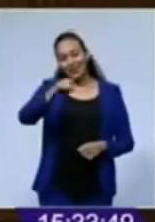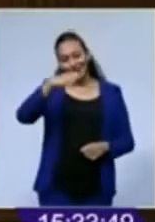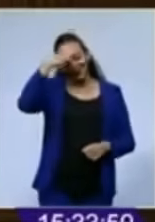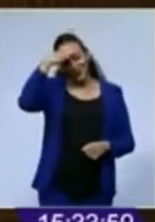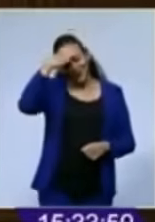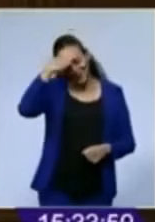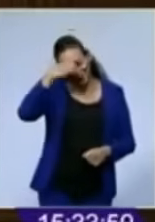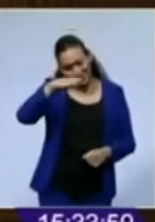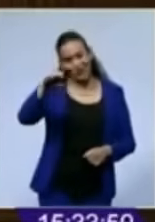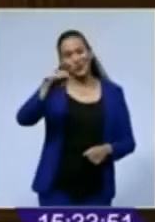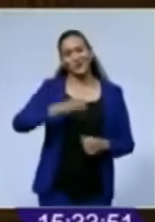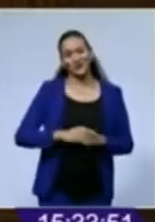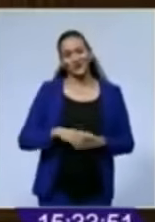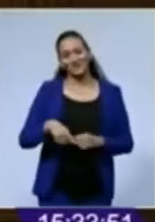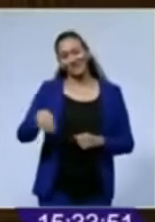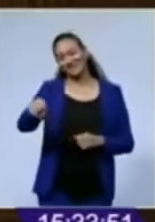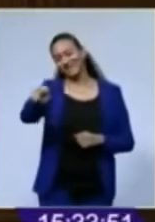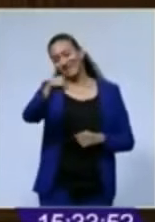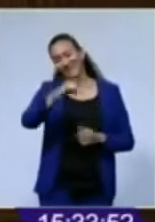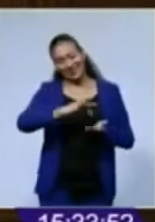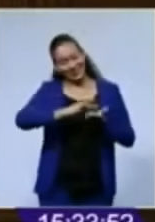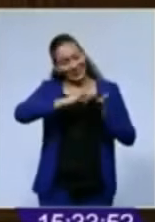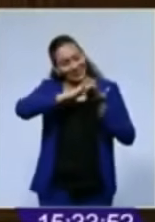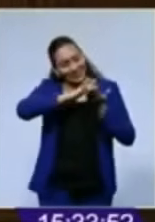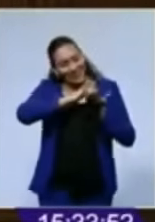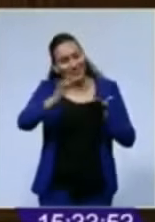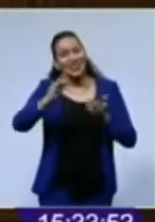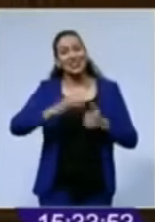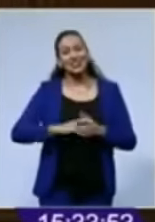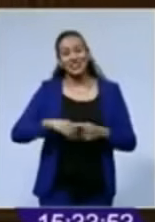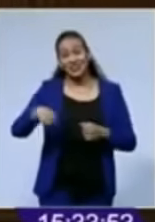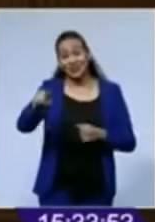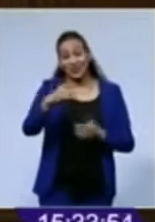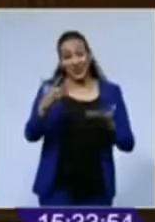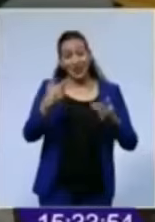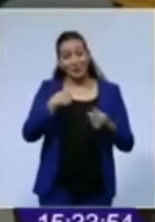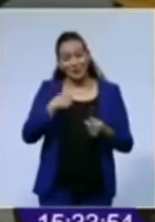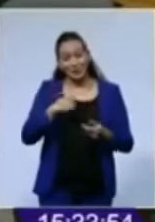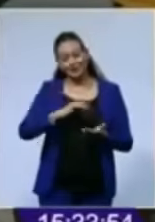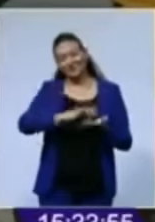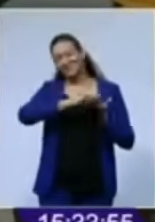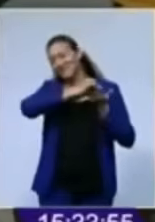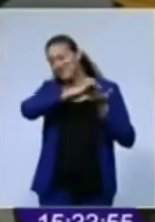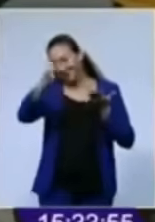agradeco lo que han hecho y hacen por mí Muchísimas gracias